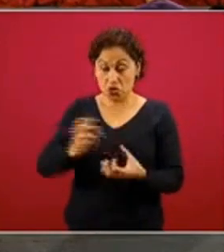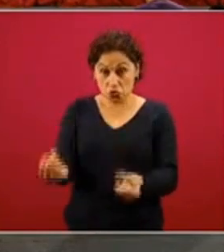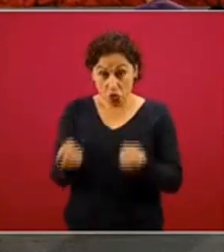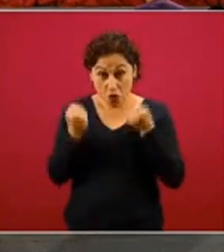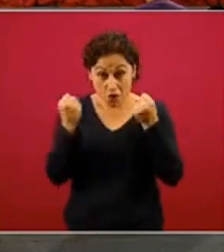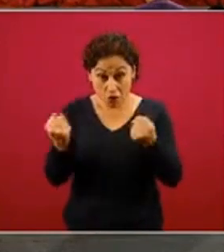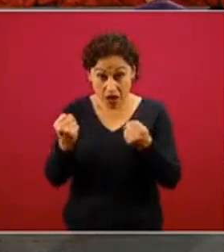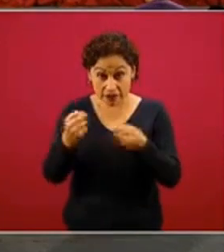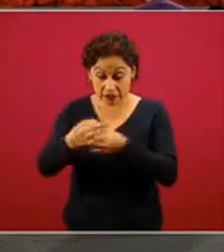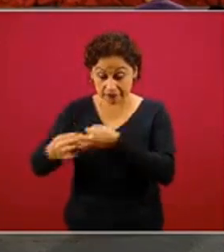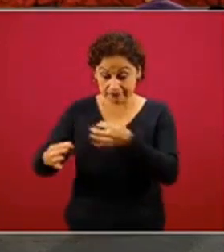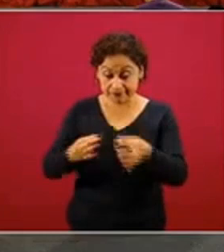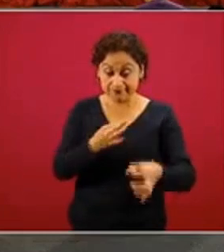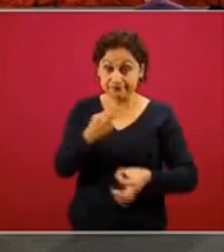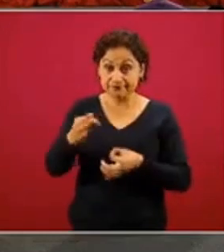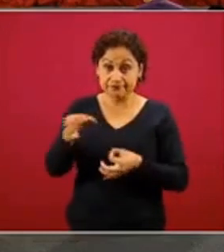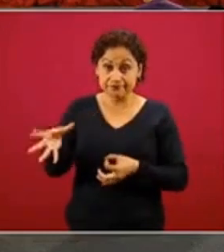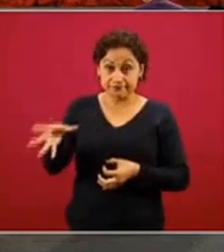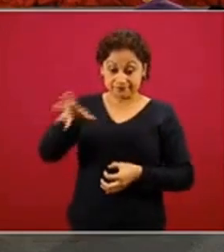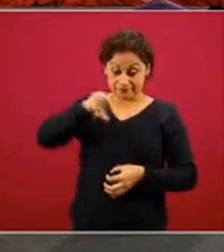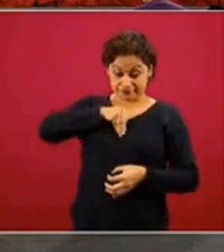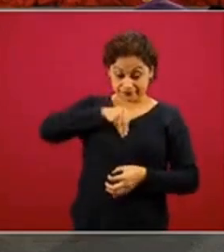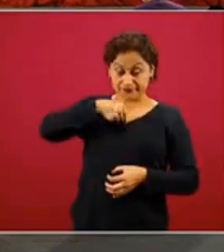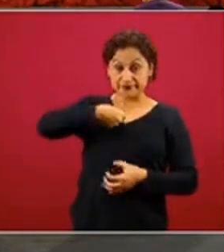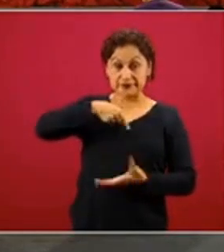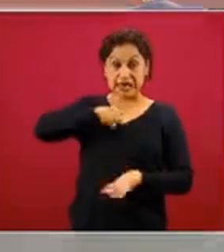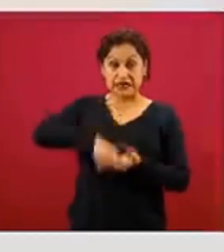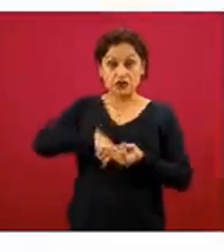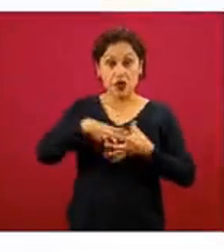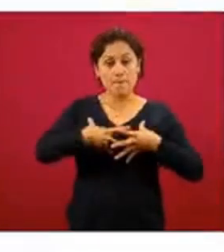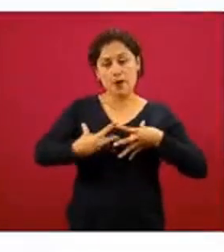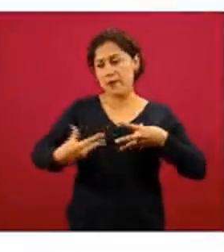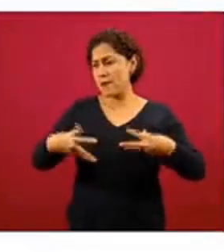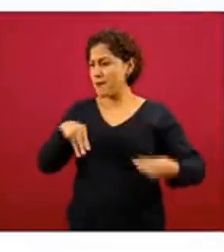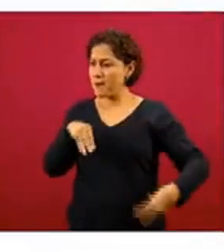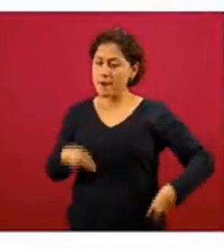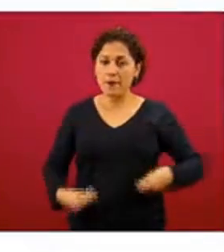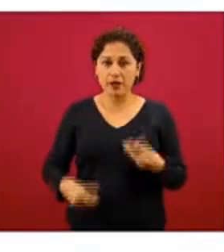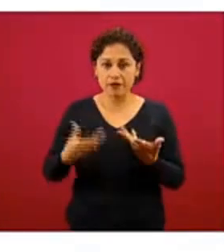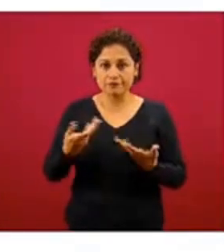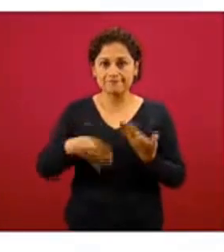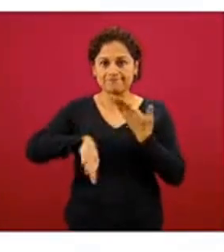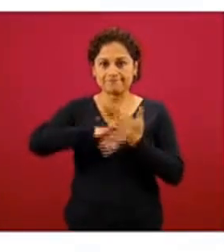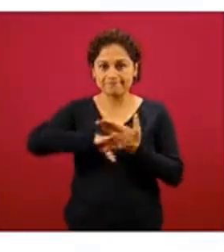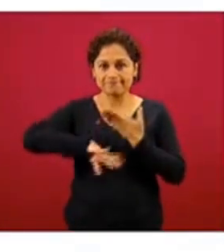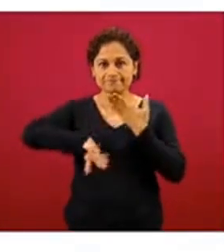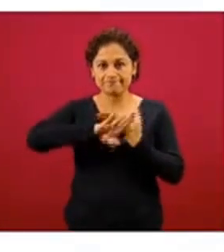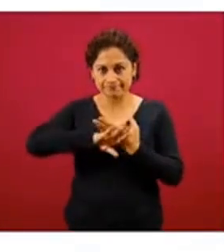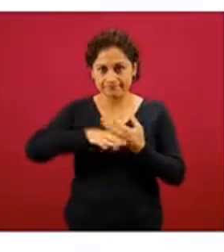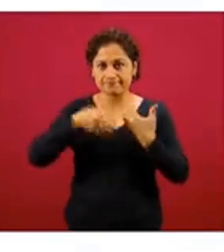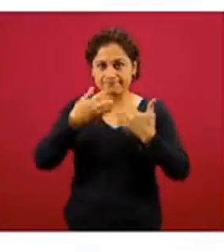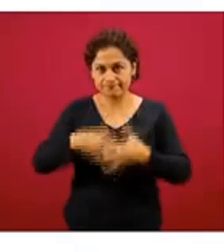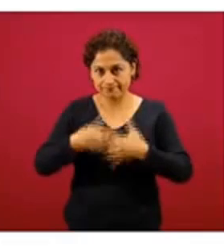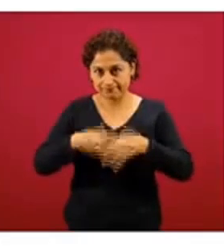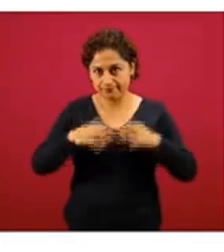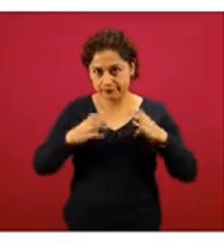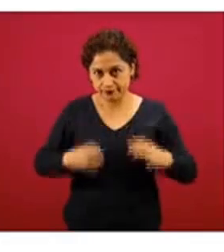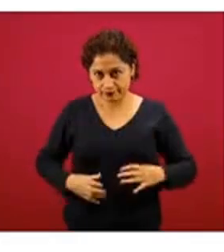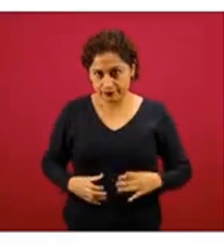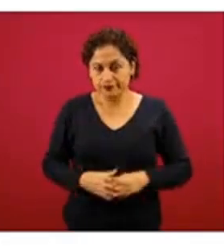favor, tiene que encontrarse con las posibilidades de ser reguladas. Y aquí sumo, además de